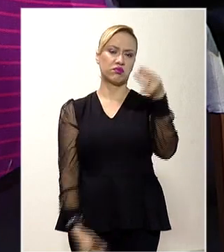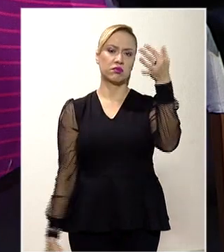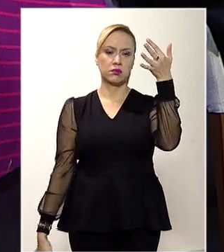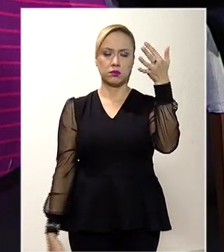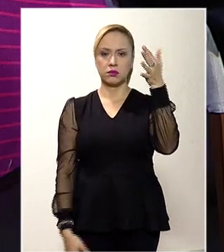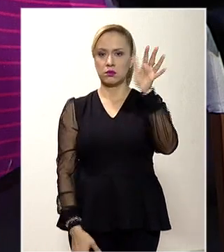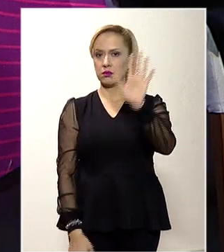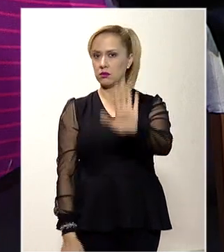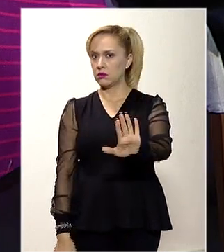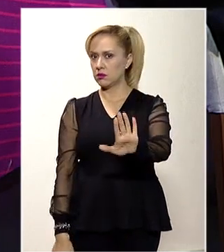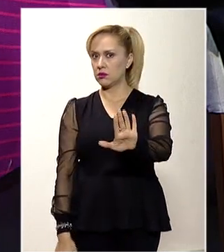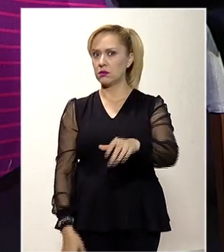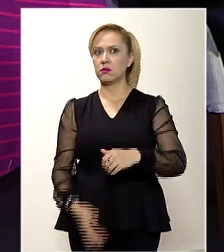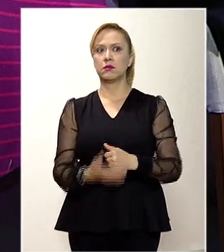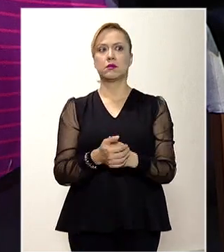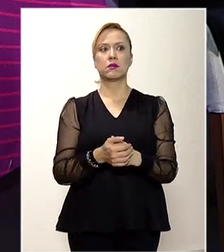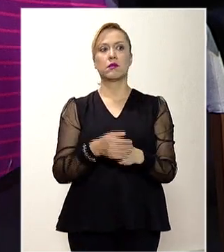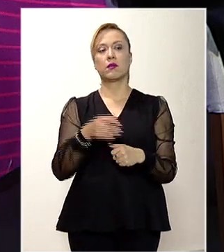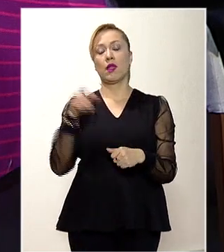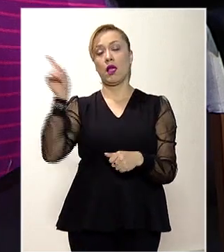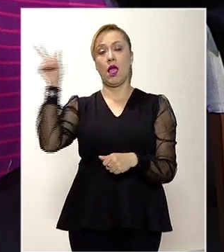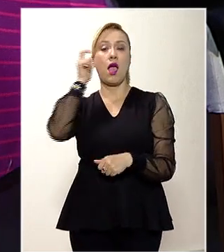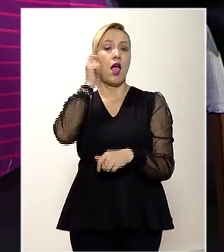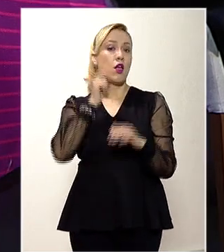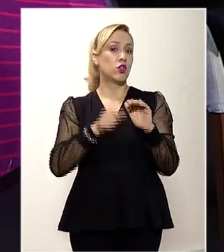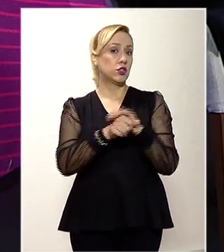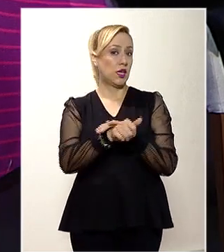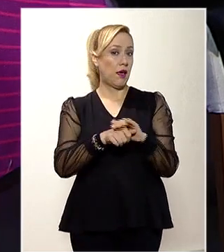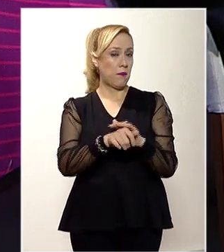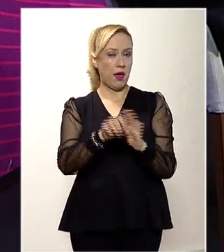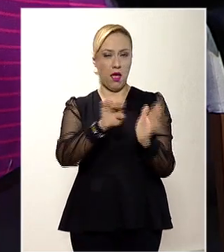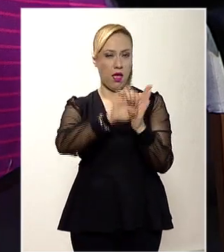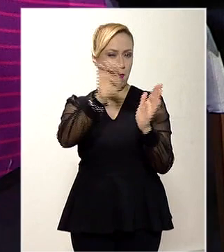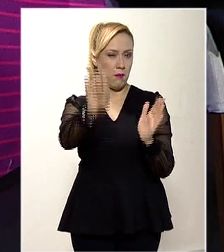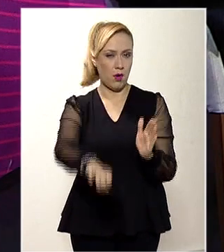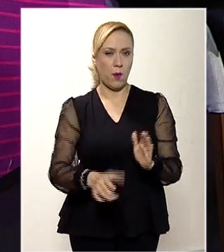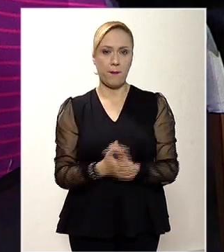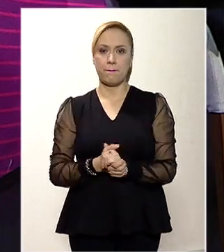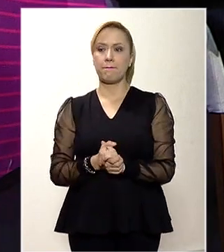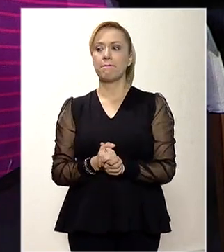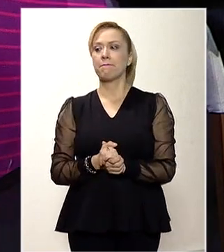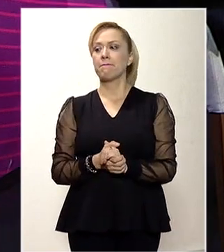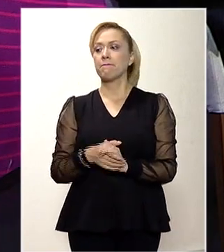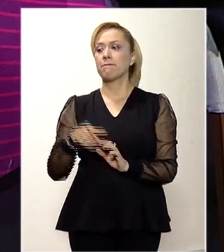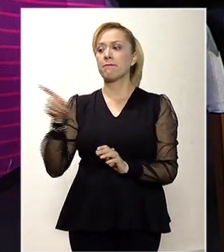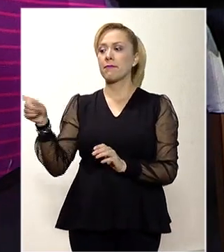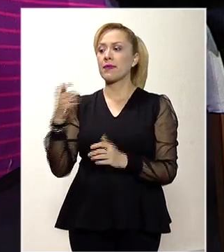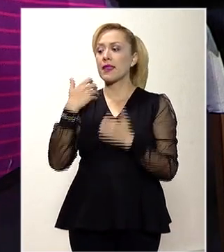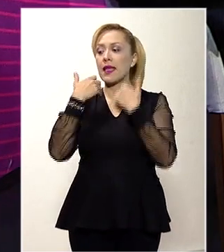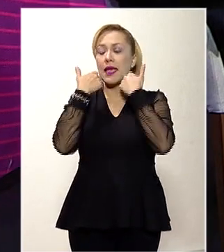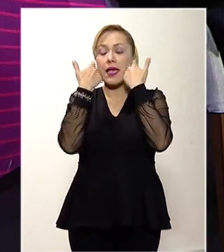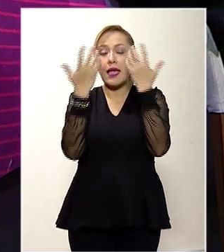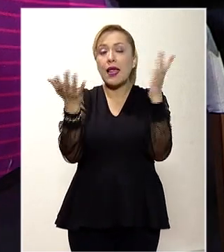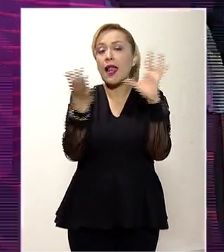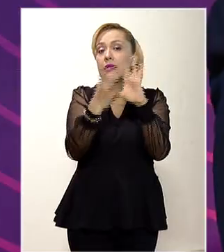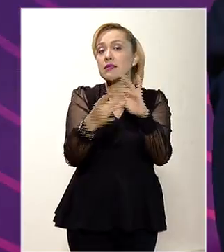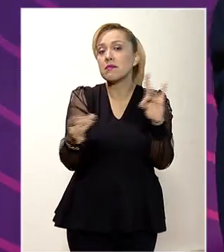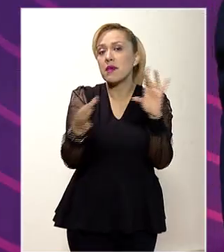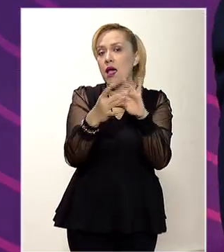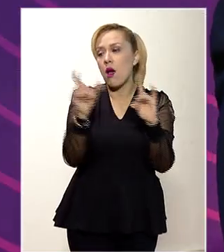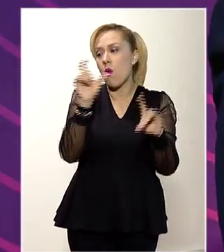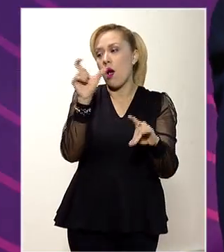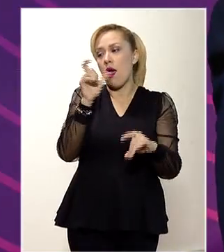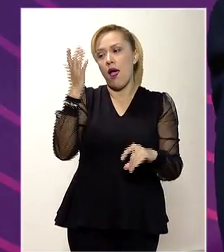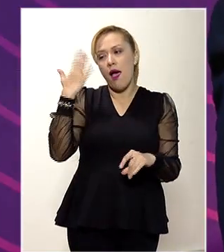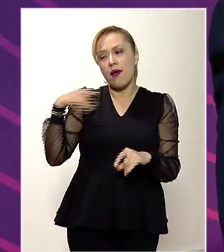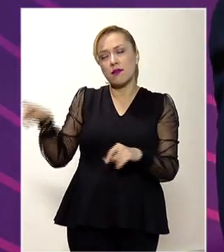Pero te digo, sobre todo muy importante, entonces, en Ayotzinapa, por ejemplo, ¿no? Lo que se quiso decir por parte de quienes encabezaban en aquel momento